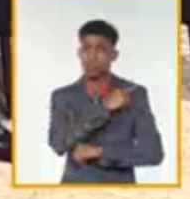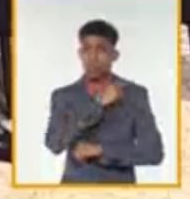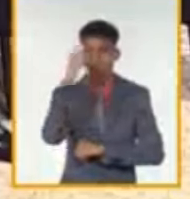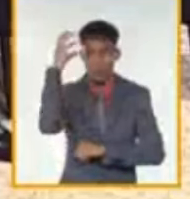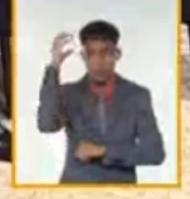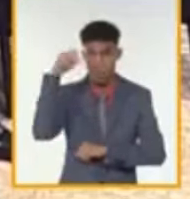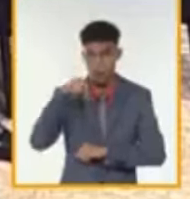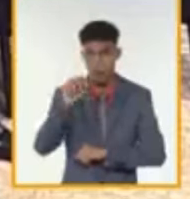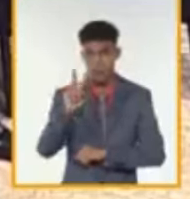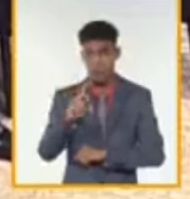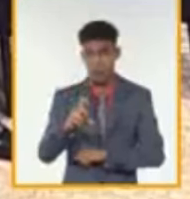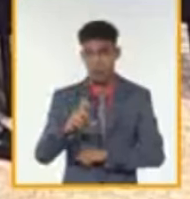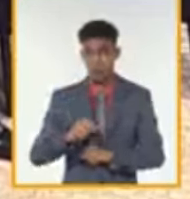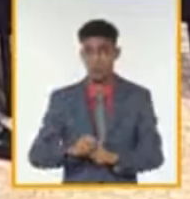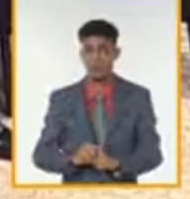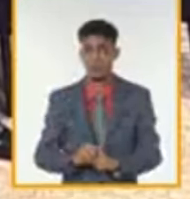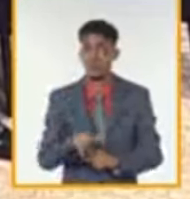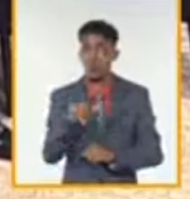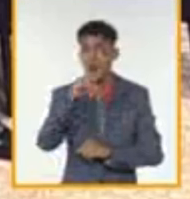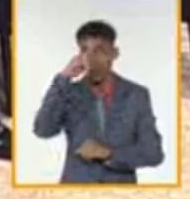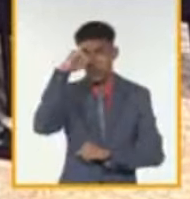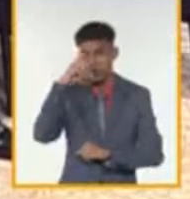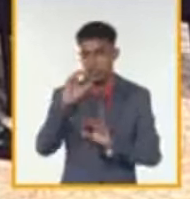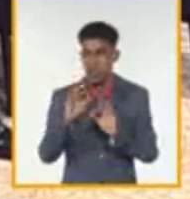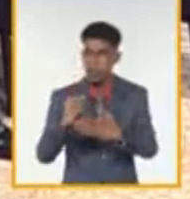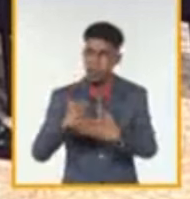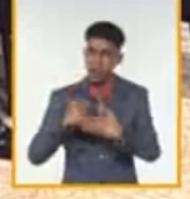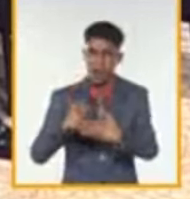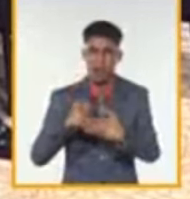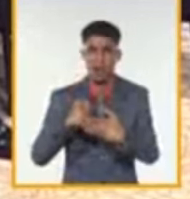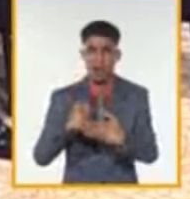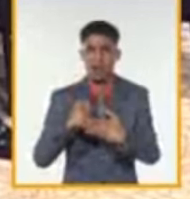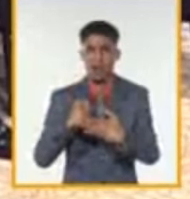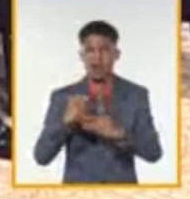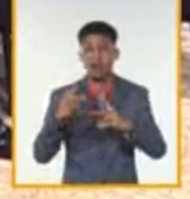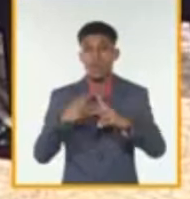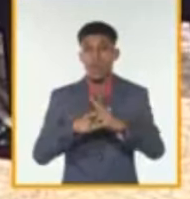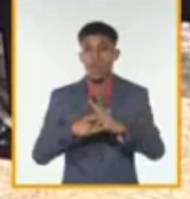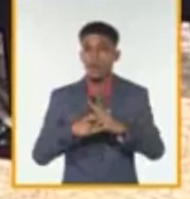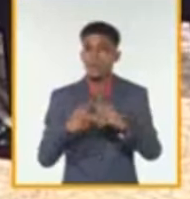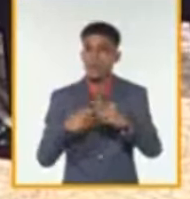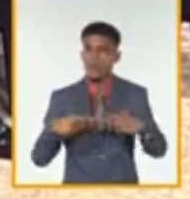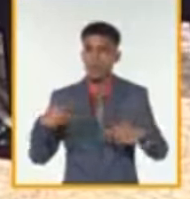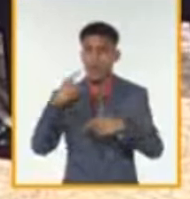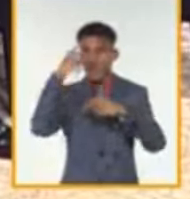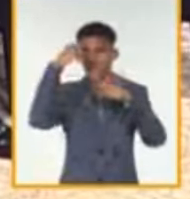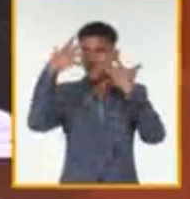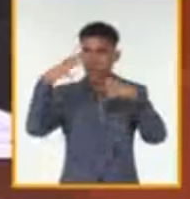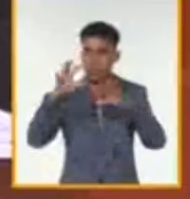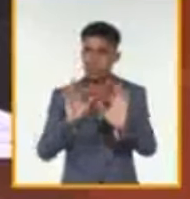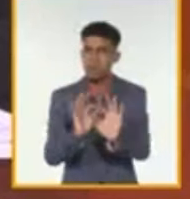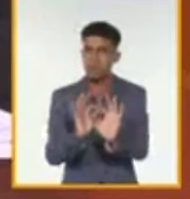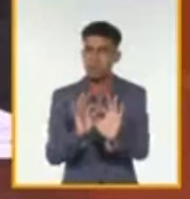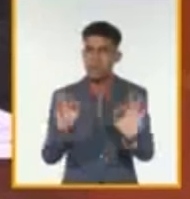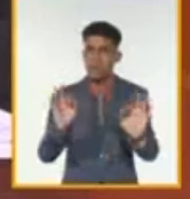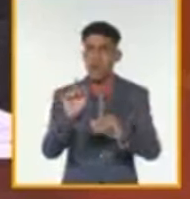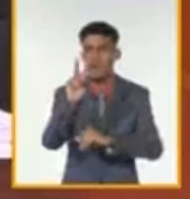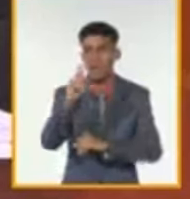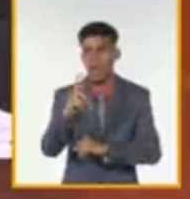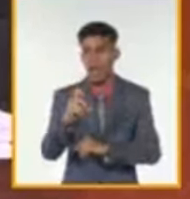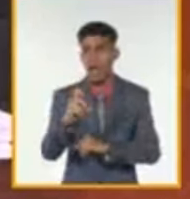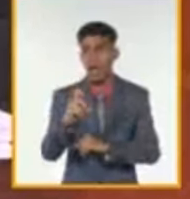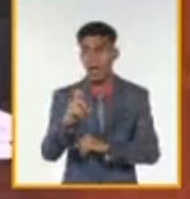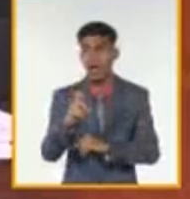en este territorio y en Santa Clara que nos han estado acompañando y por supuesto nuestra felicitación especial a los santac lareños y